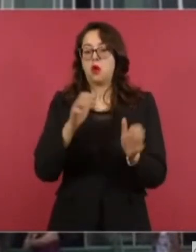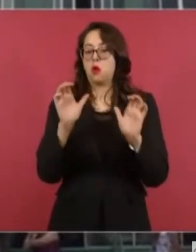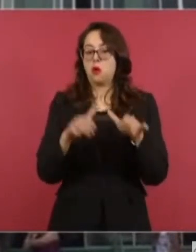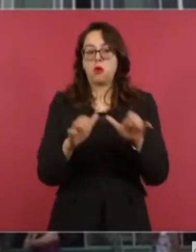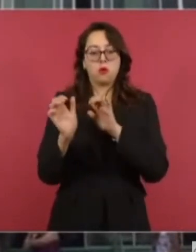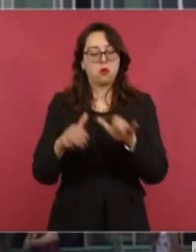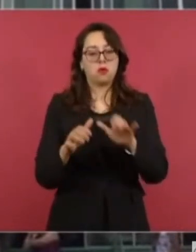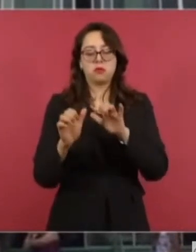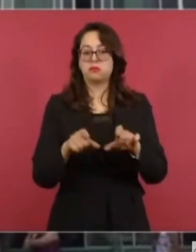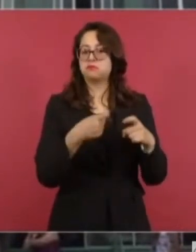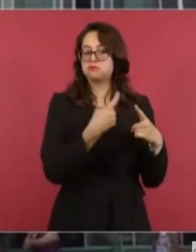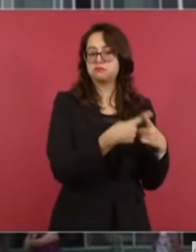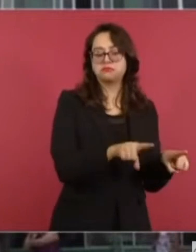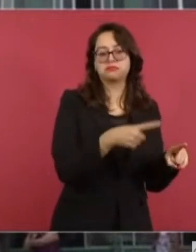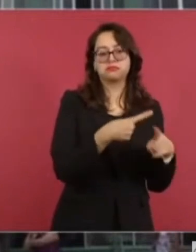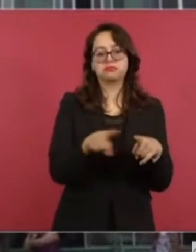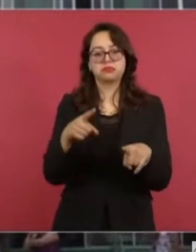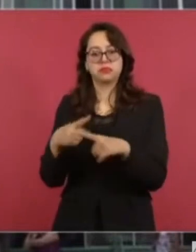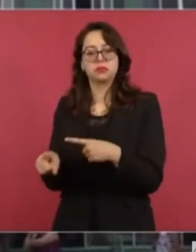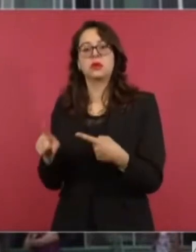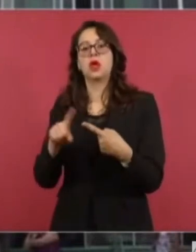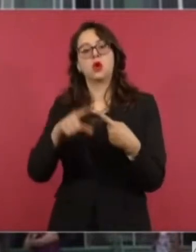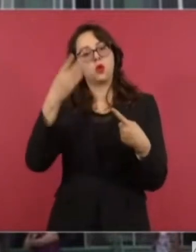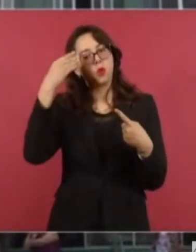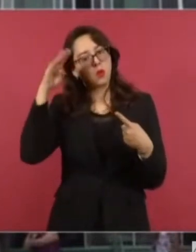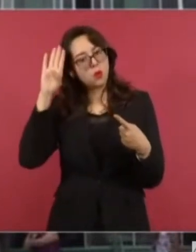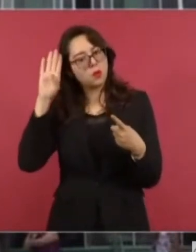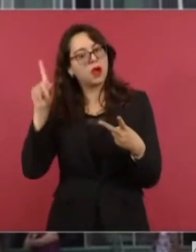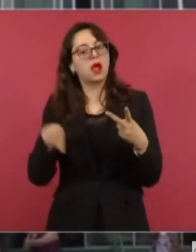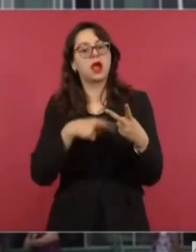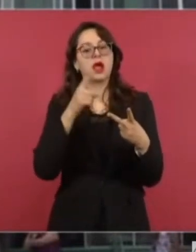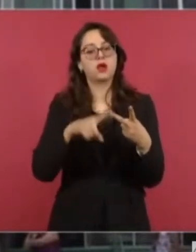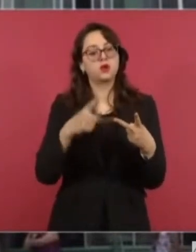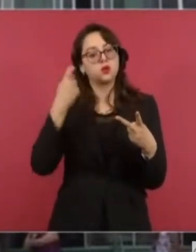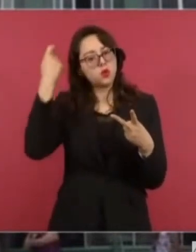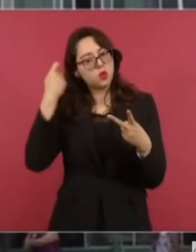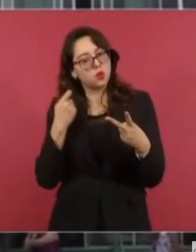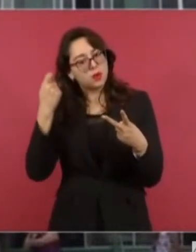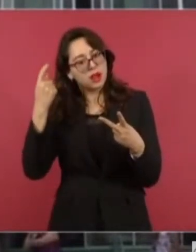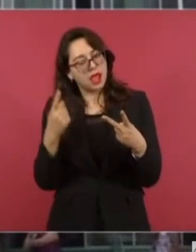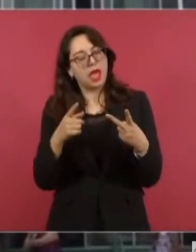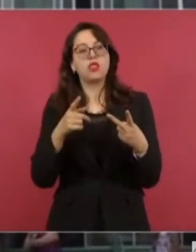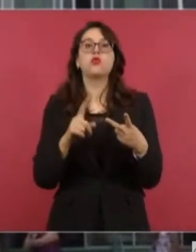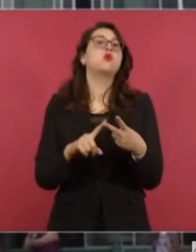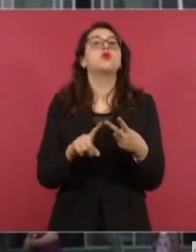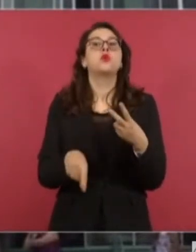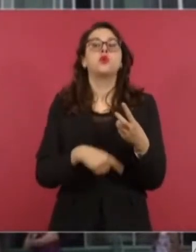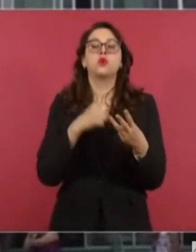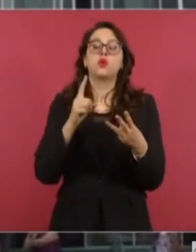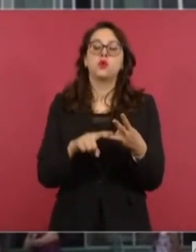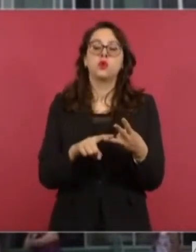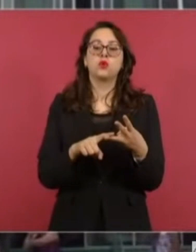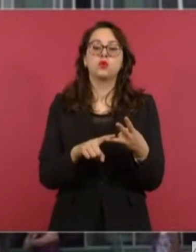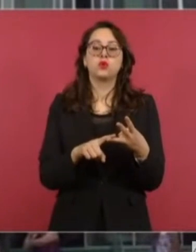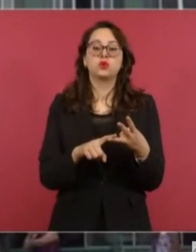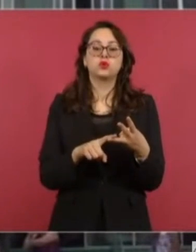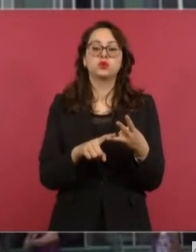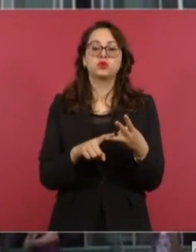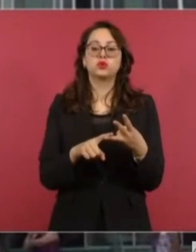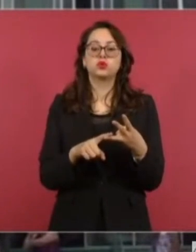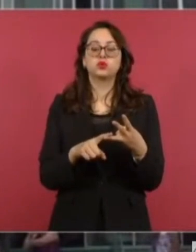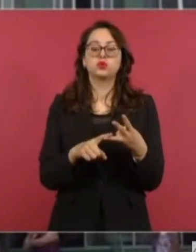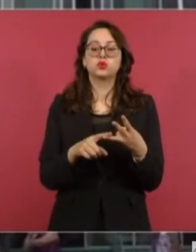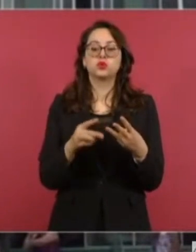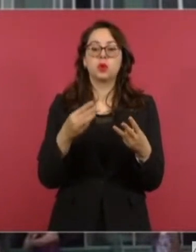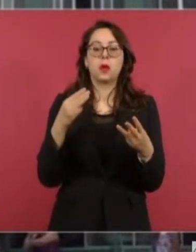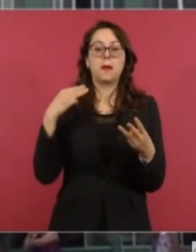las estrategias que hemos llevado a cabo: médicos cubanos, contrataciones de jubilados, contratación en el proceso de